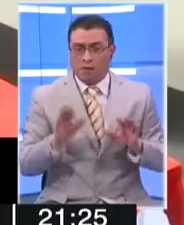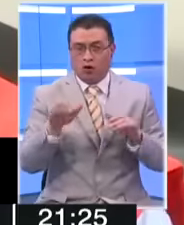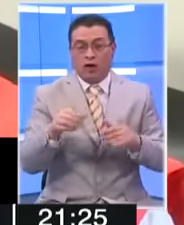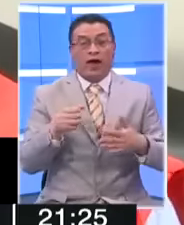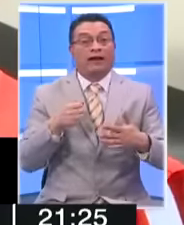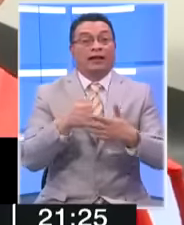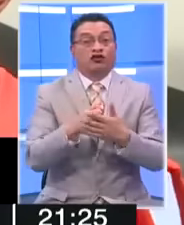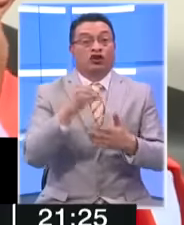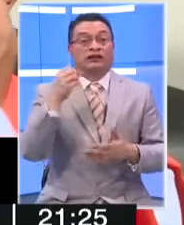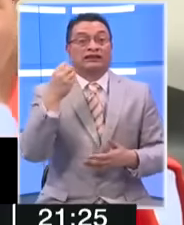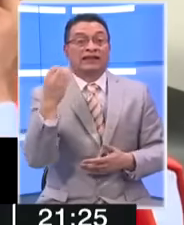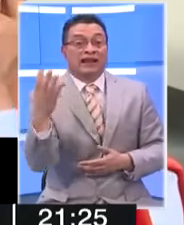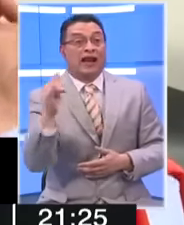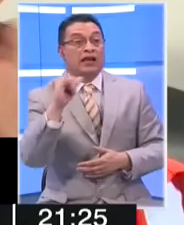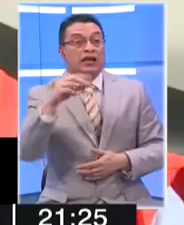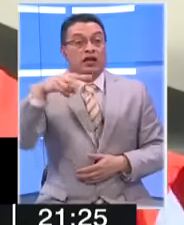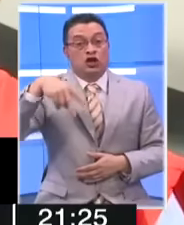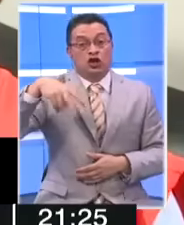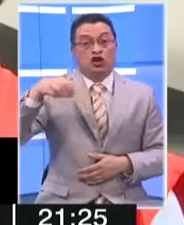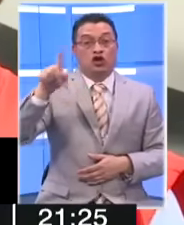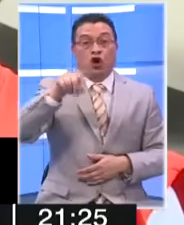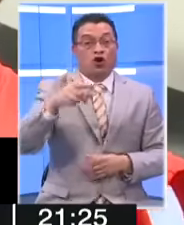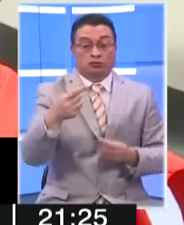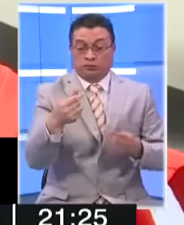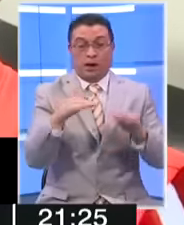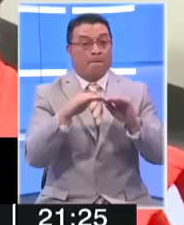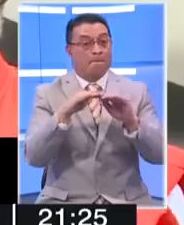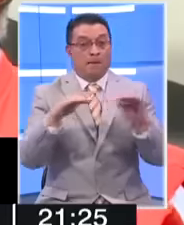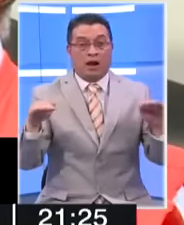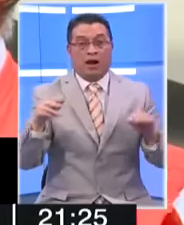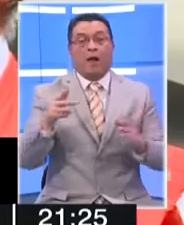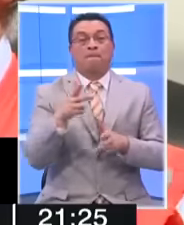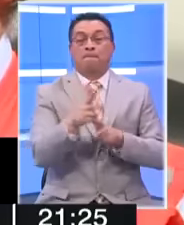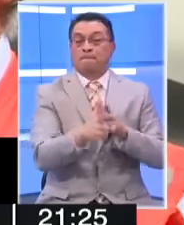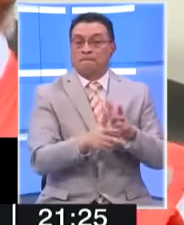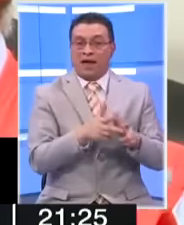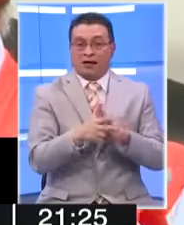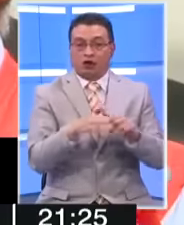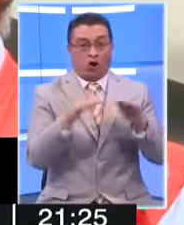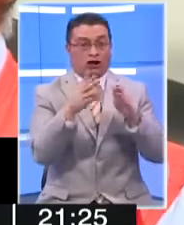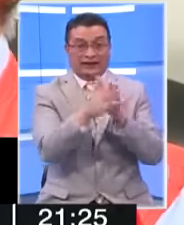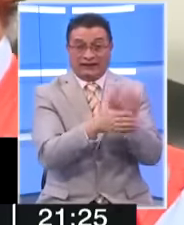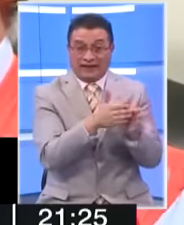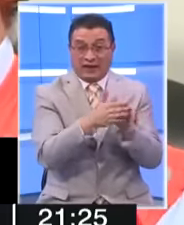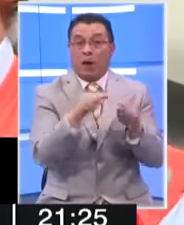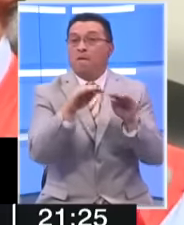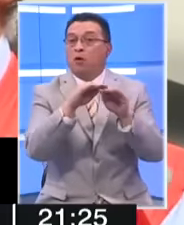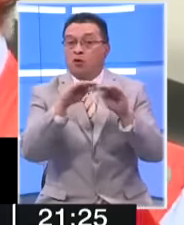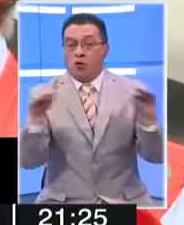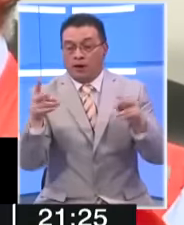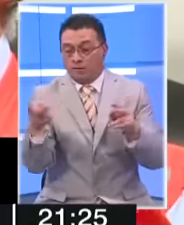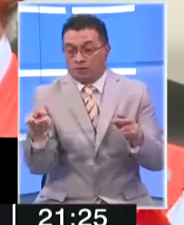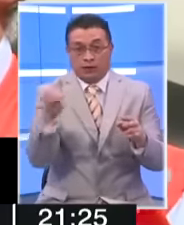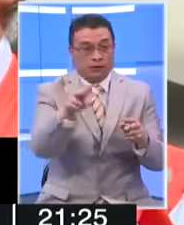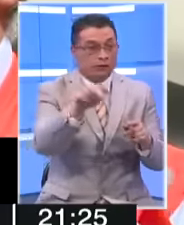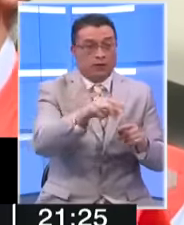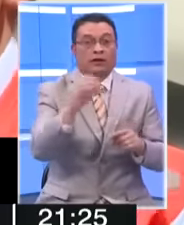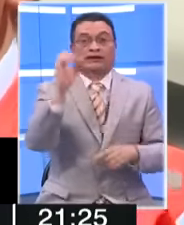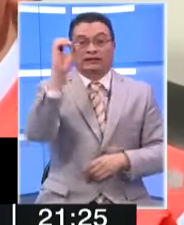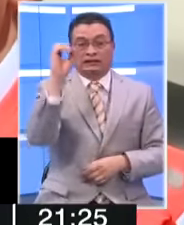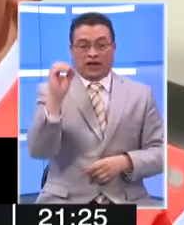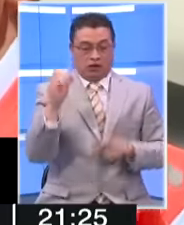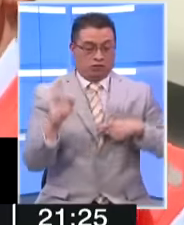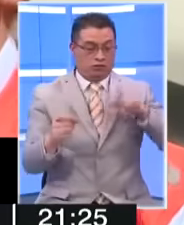y Nos, va a tener el mismo precio que el metro, o sea, la misma tarifa de metro, y cambiarse de este tren al metro hay cero